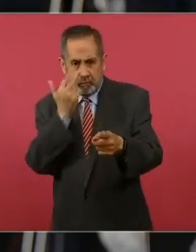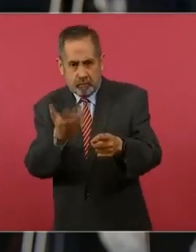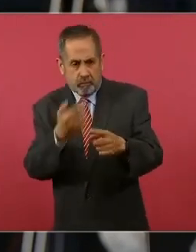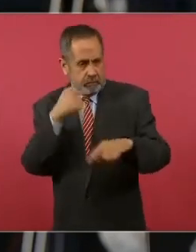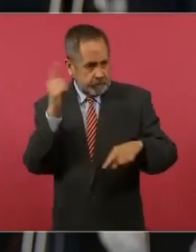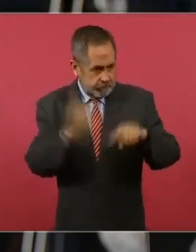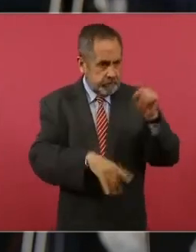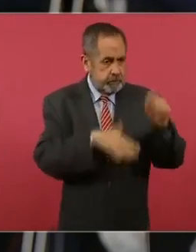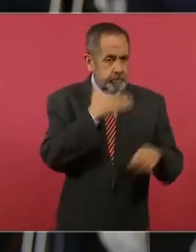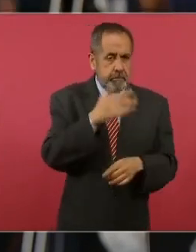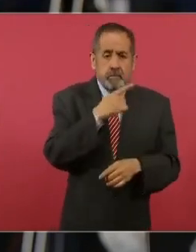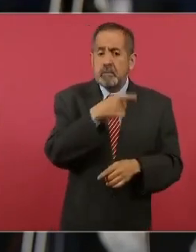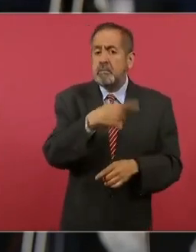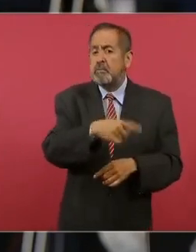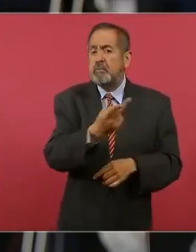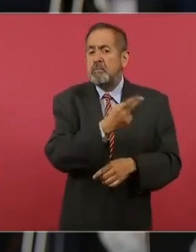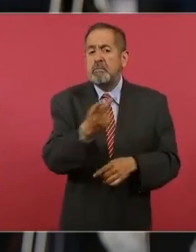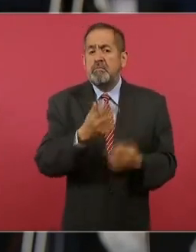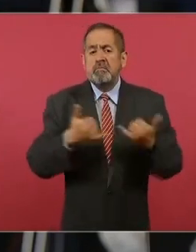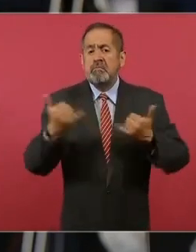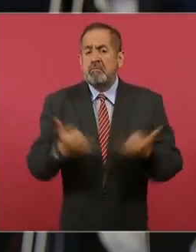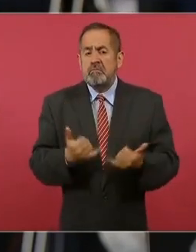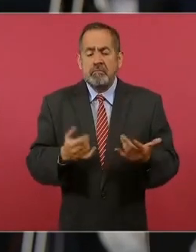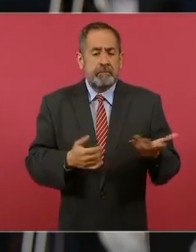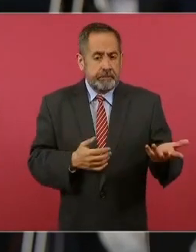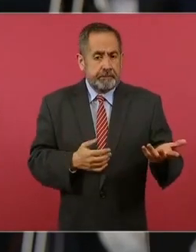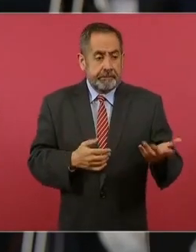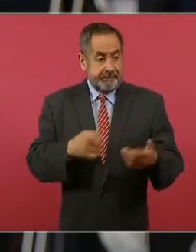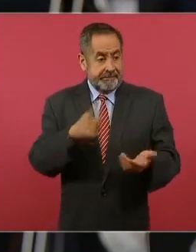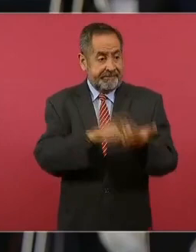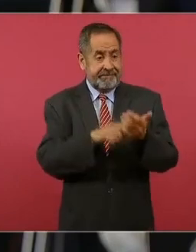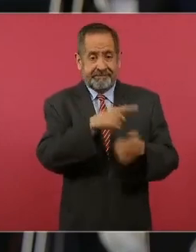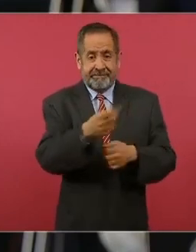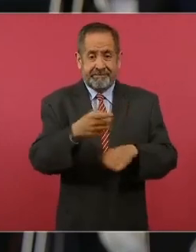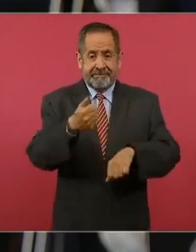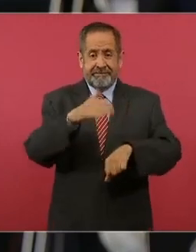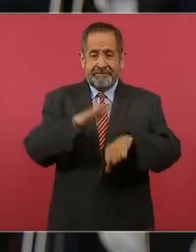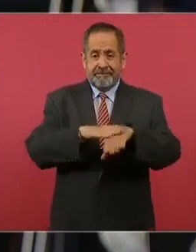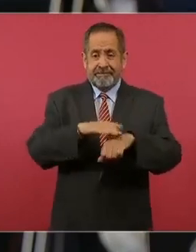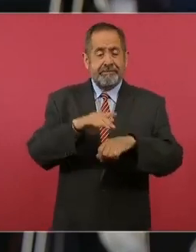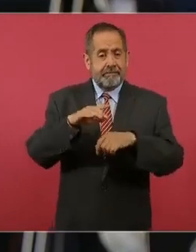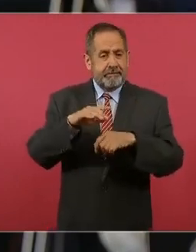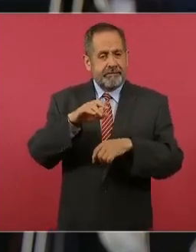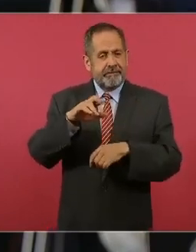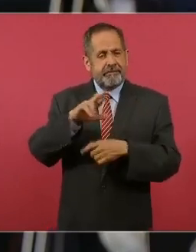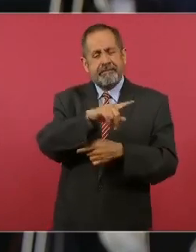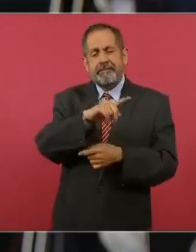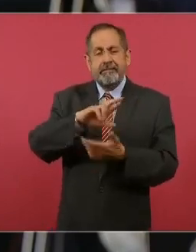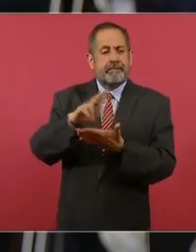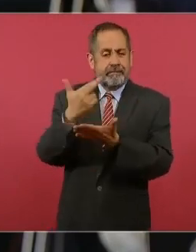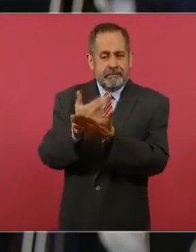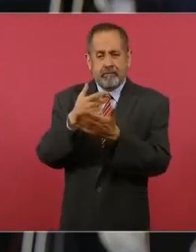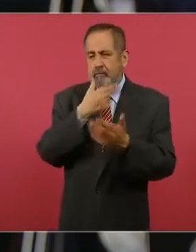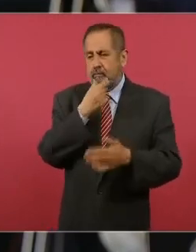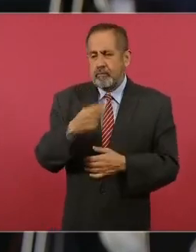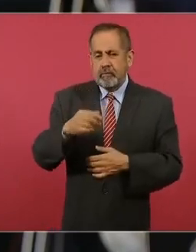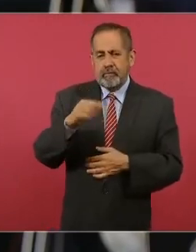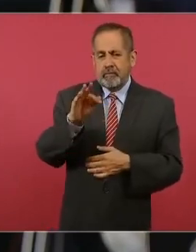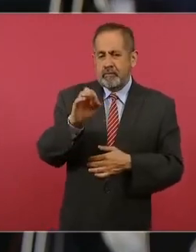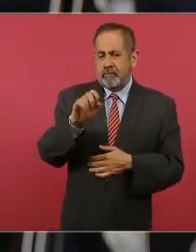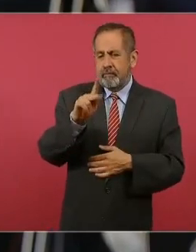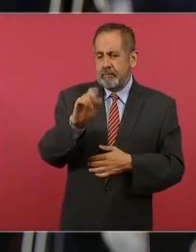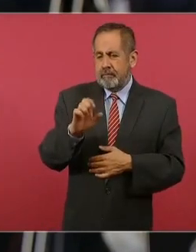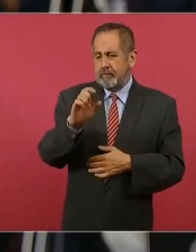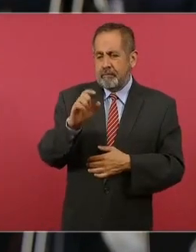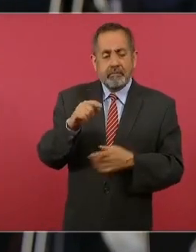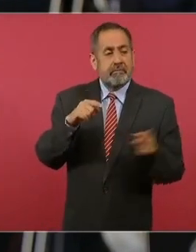que es la corrupción, donde incluso la subministrador de Reynosa, Felipe Martínez Roque, se jacta de